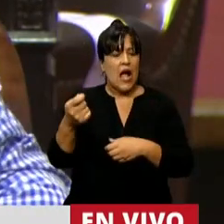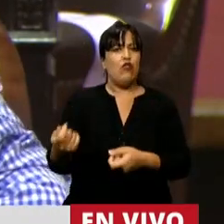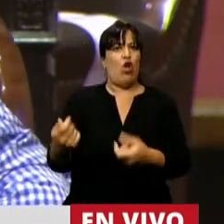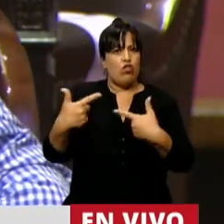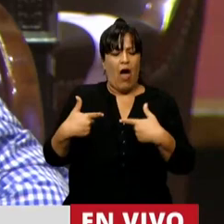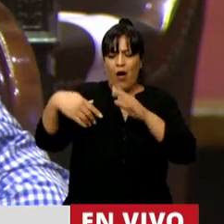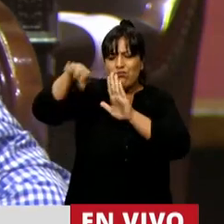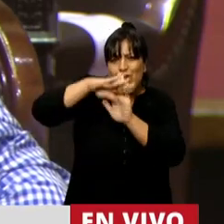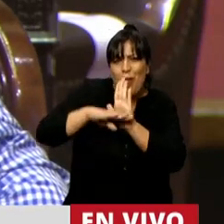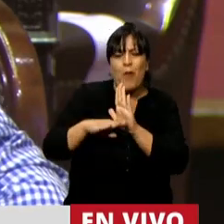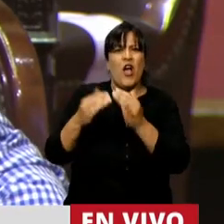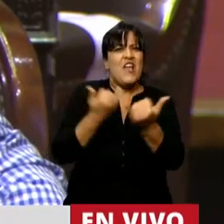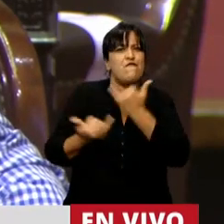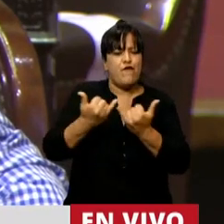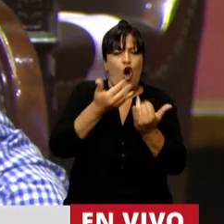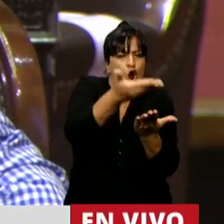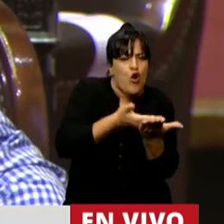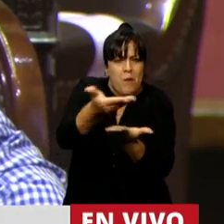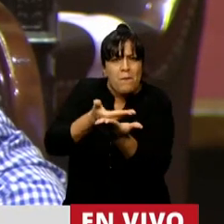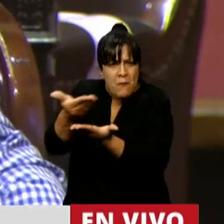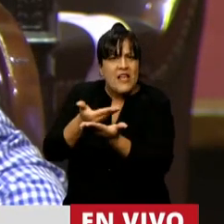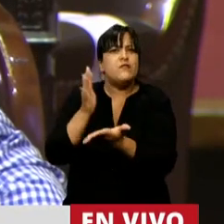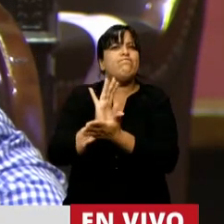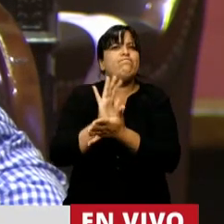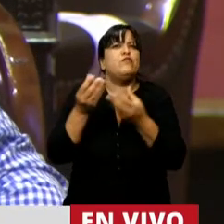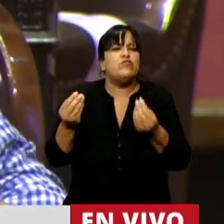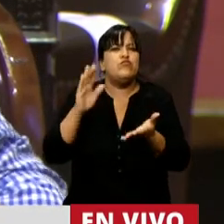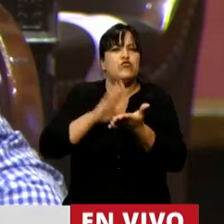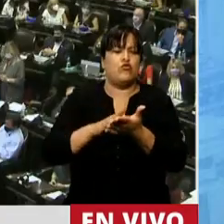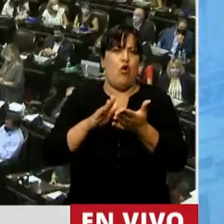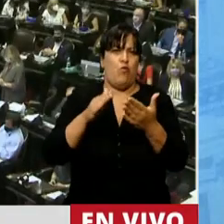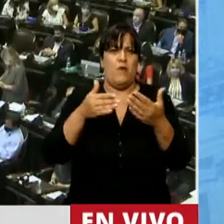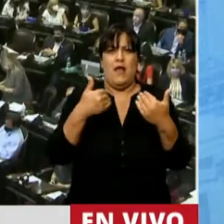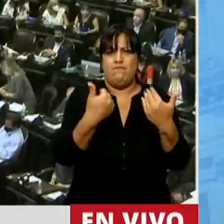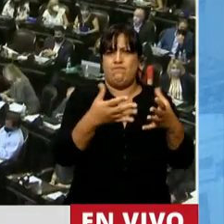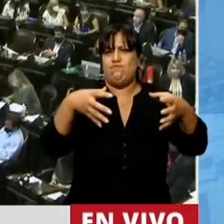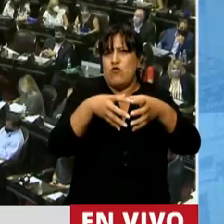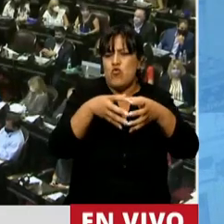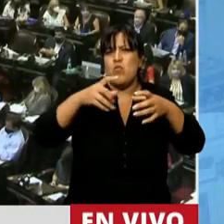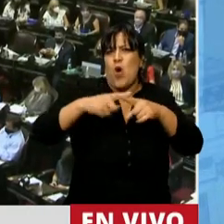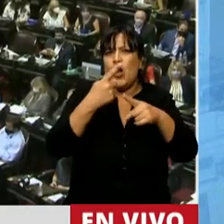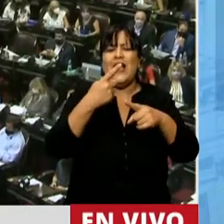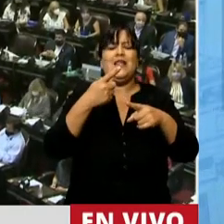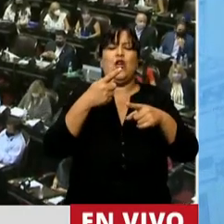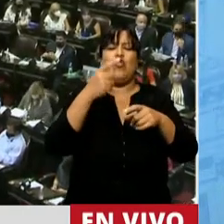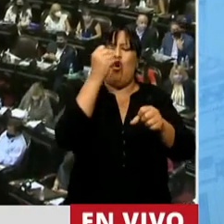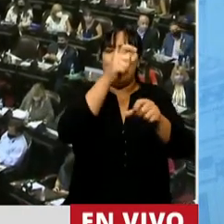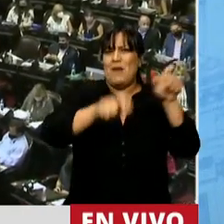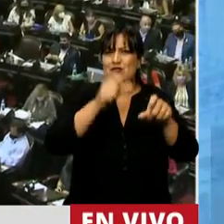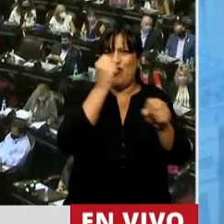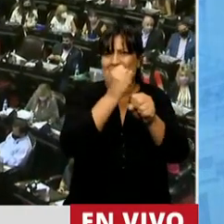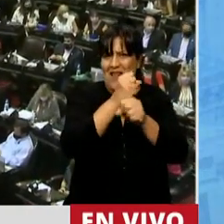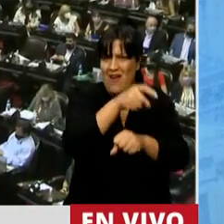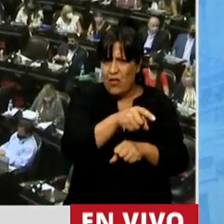traído varios informes a todo lo que significa la Corriente Federal de los Trabajadores. Nosotros hemos analizado y también